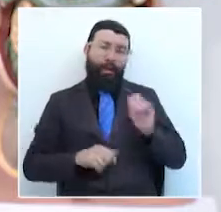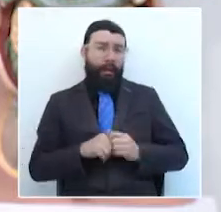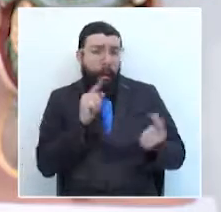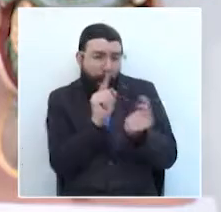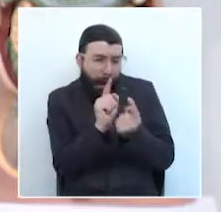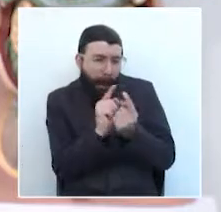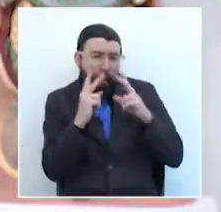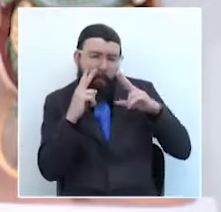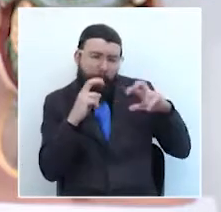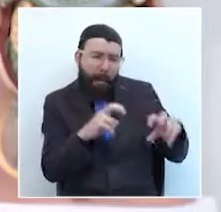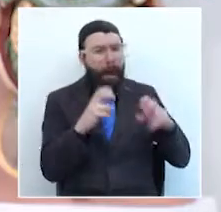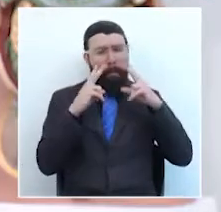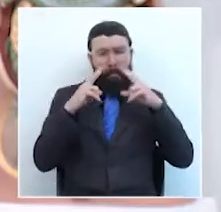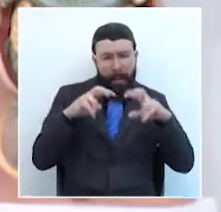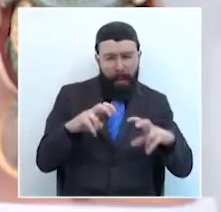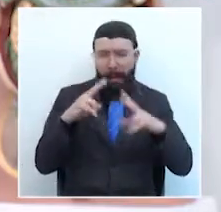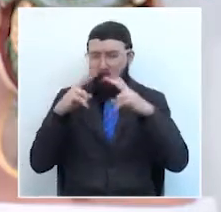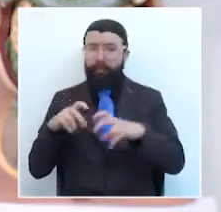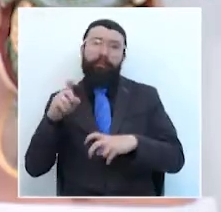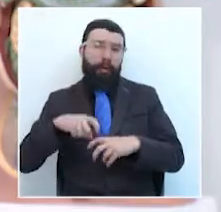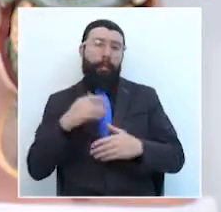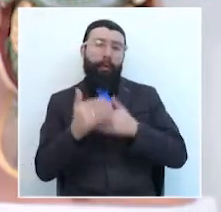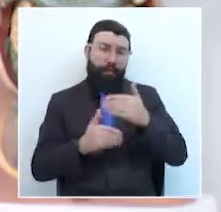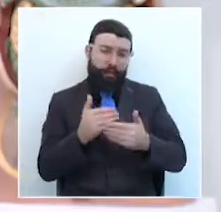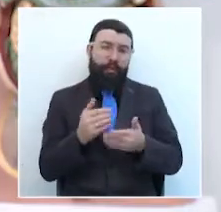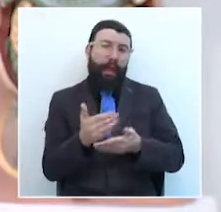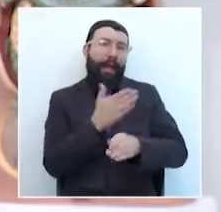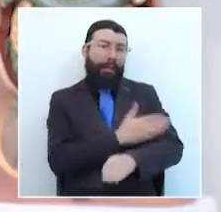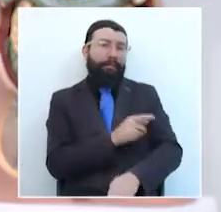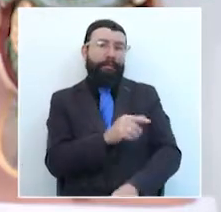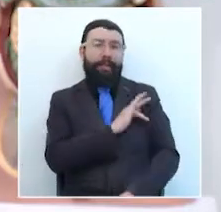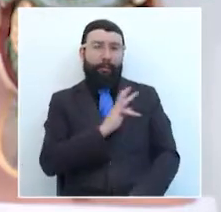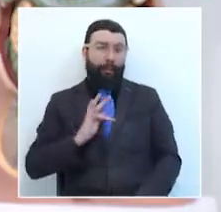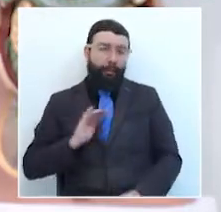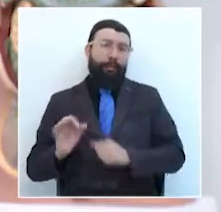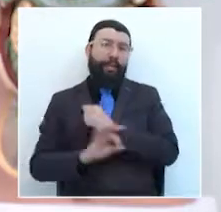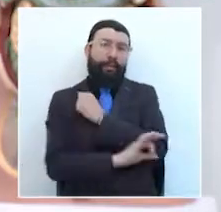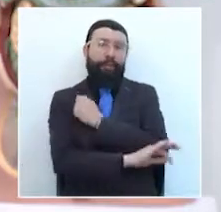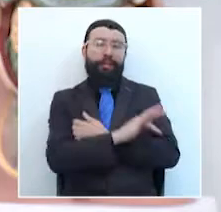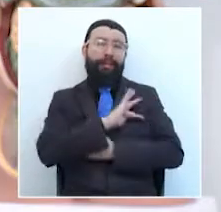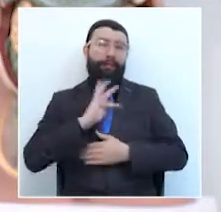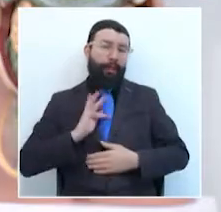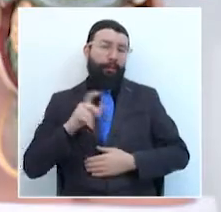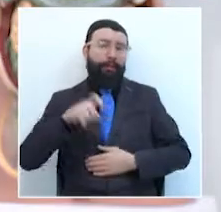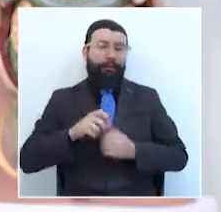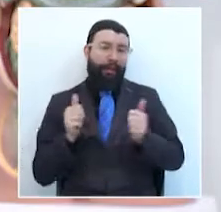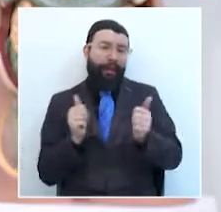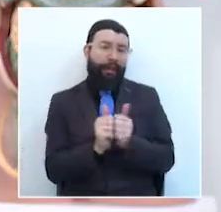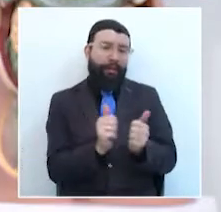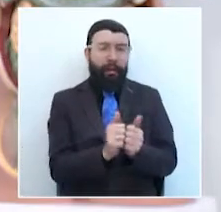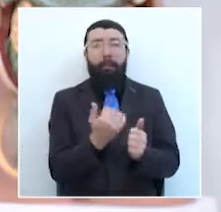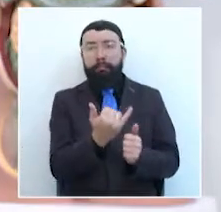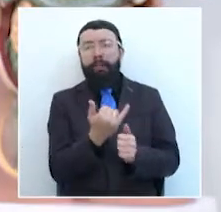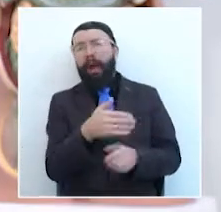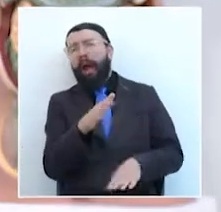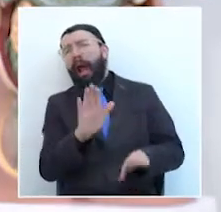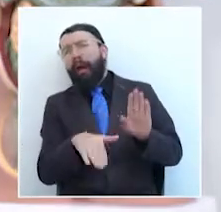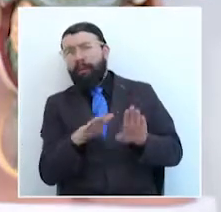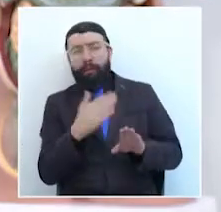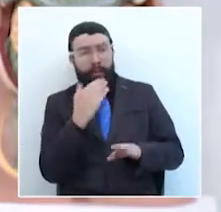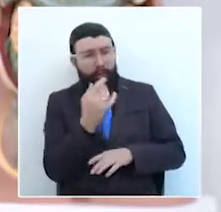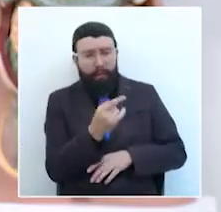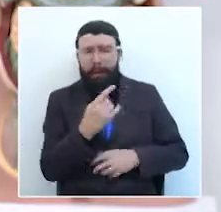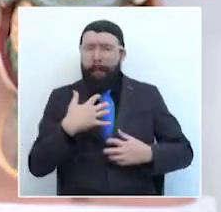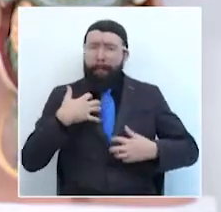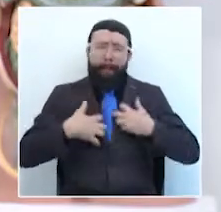porque todo debe ser acompañado y un proceso terapéutico psicoterapéutico y hay muchas veces también cuando es un nivel